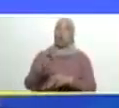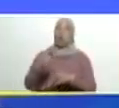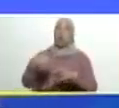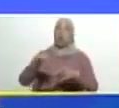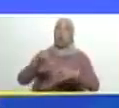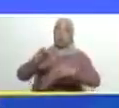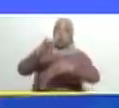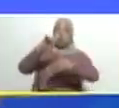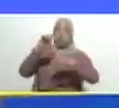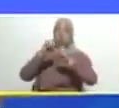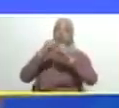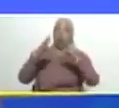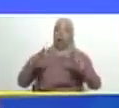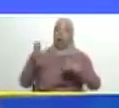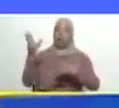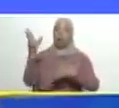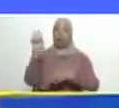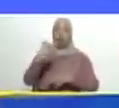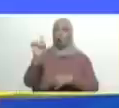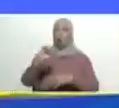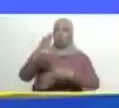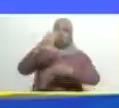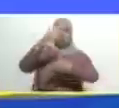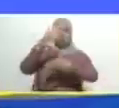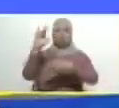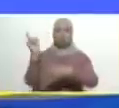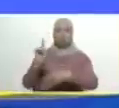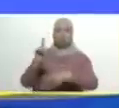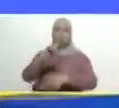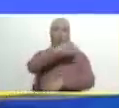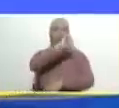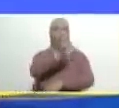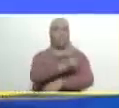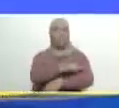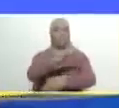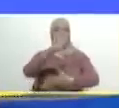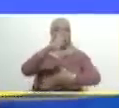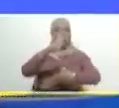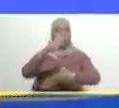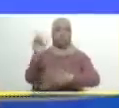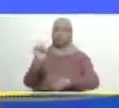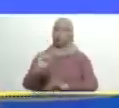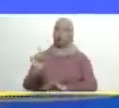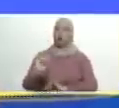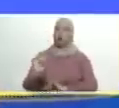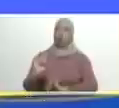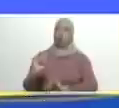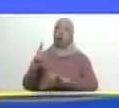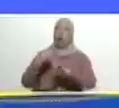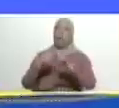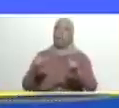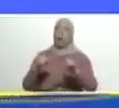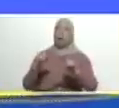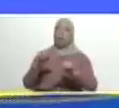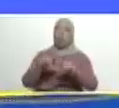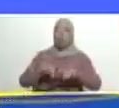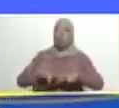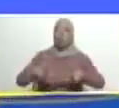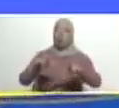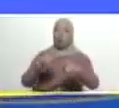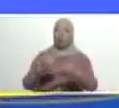más grande del mundo, no porque seamos la más poderosa, sino porque somos una región que